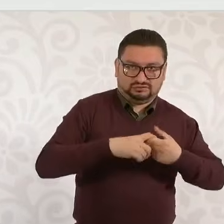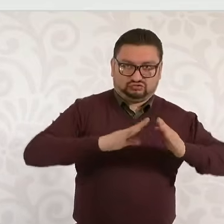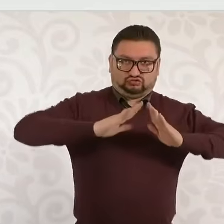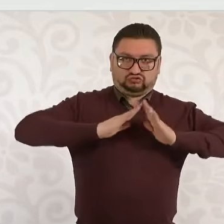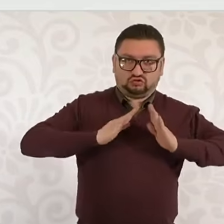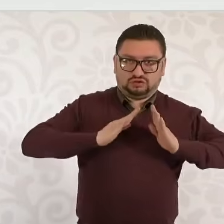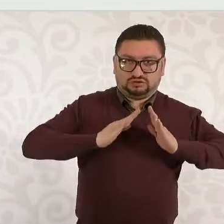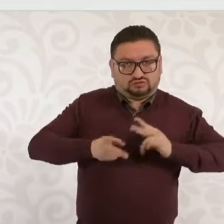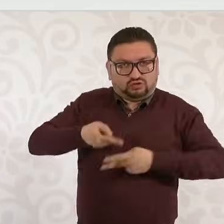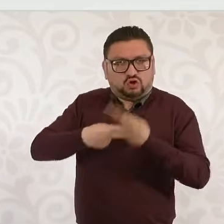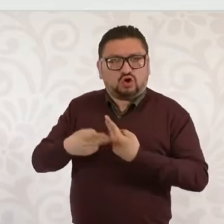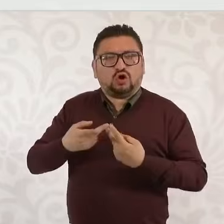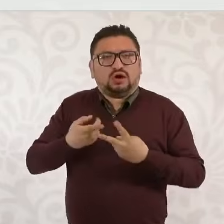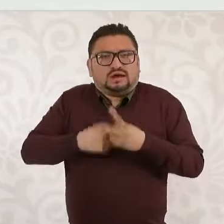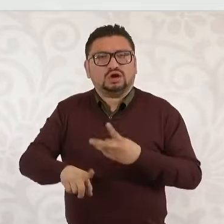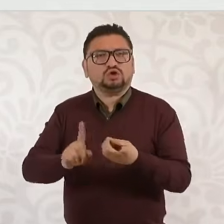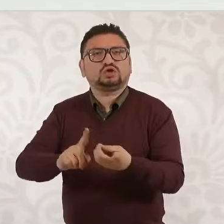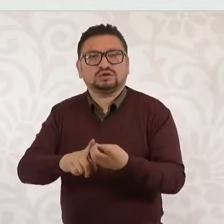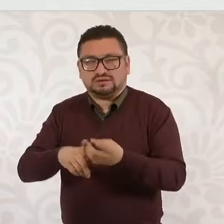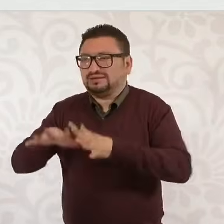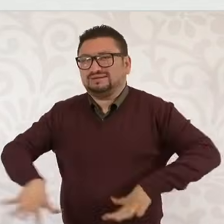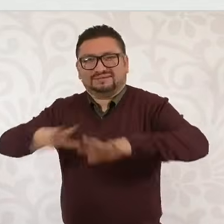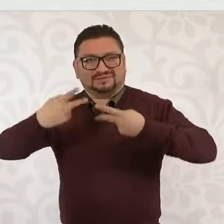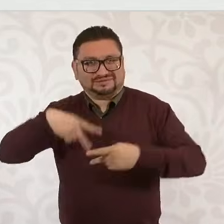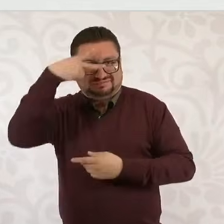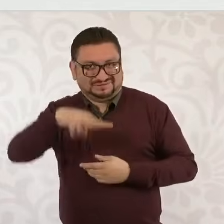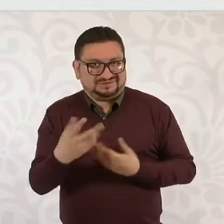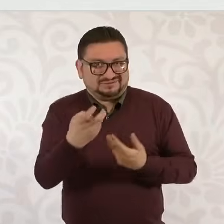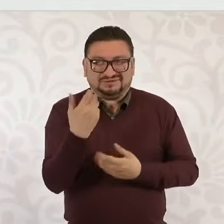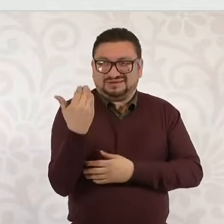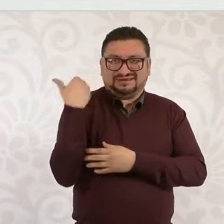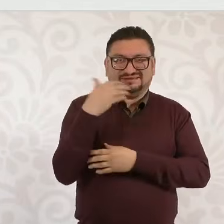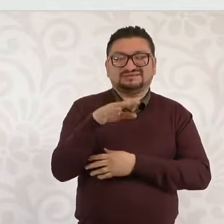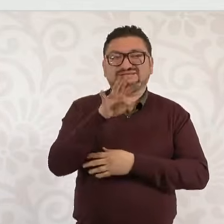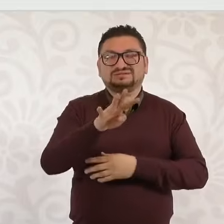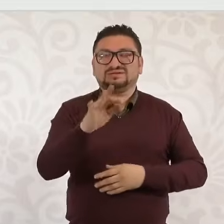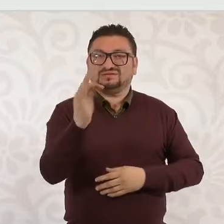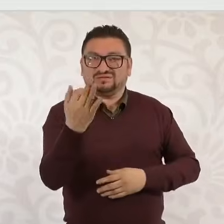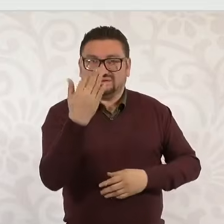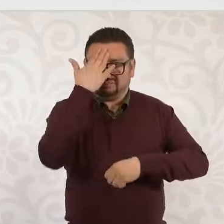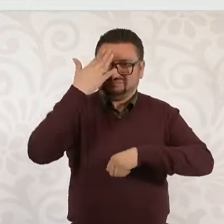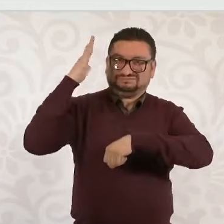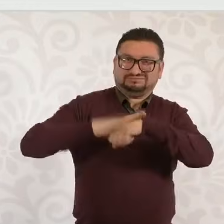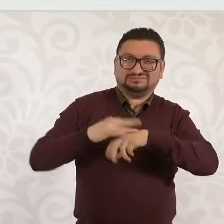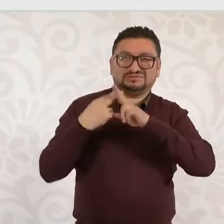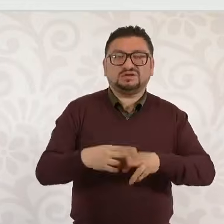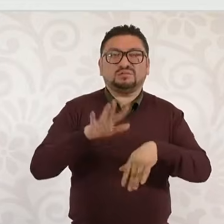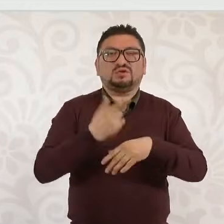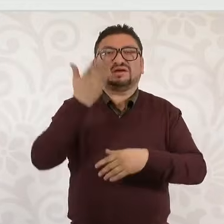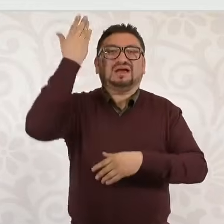El origen del ejército mexicano, hace unos días lo conmemoramos, el 19 de febrero, viene de la